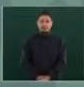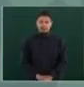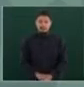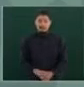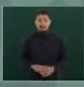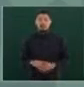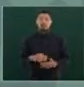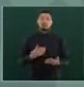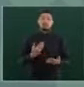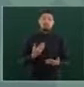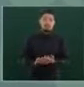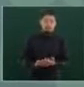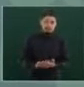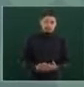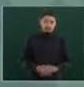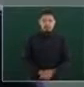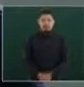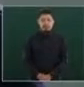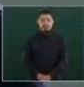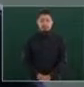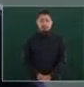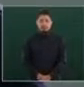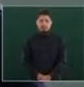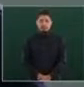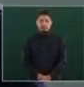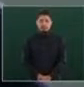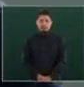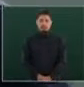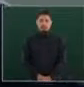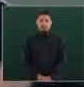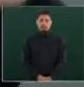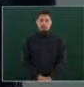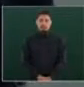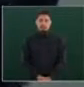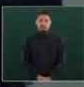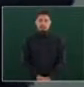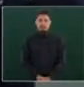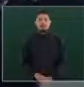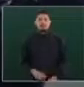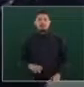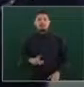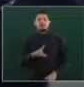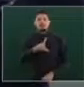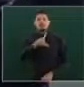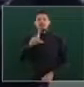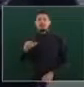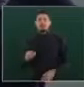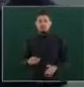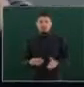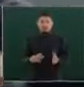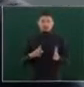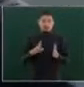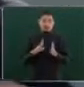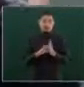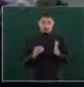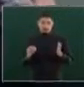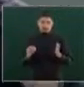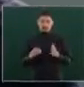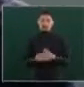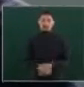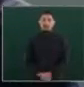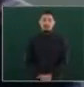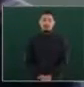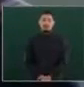expertos de los cinco continentes muestra como el interés de que la familia funcione no es sólo un